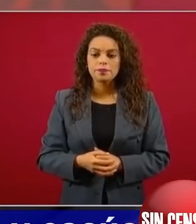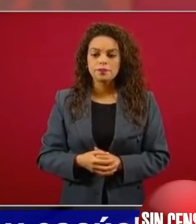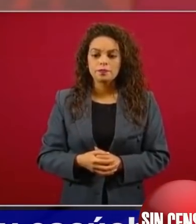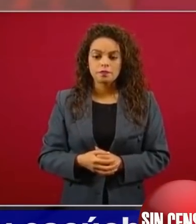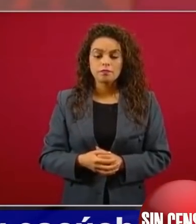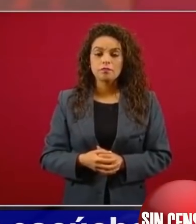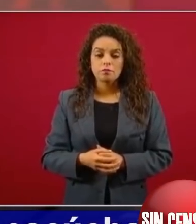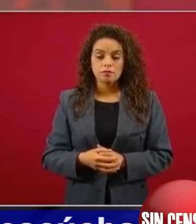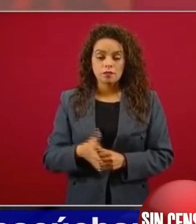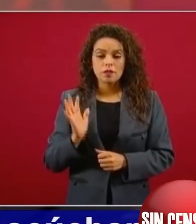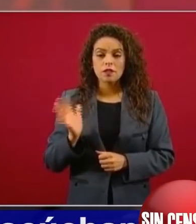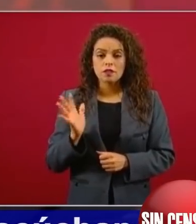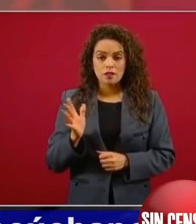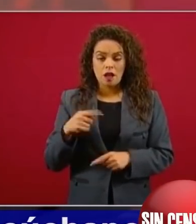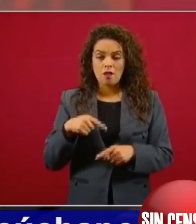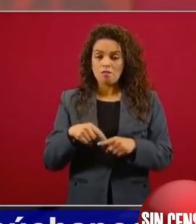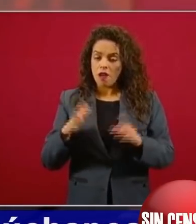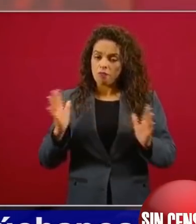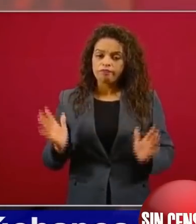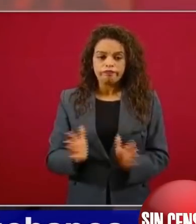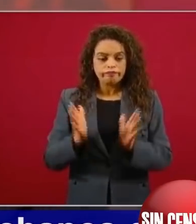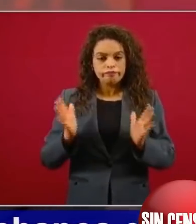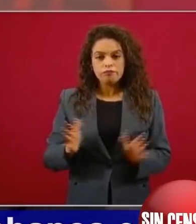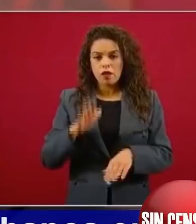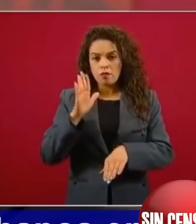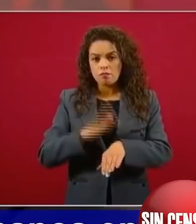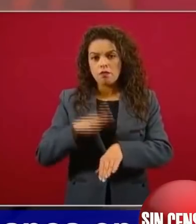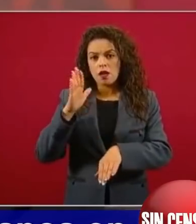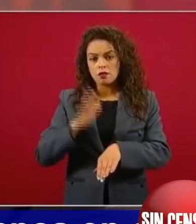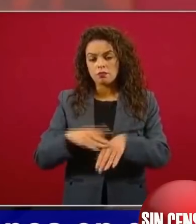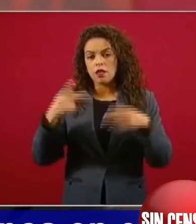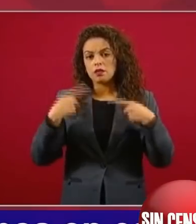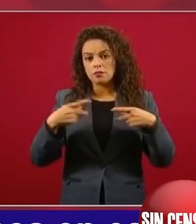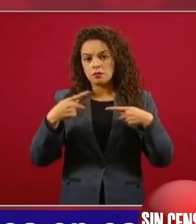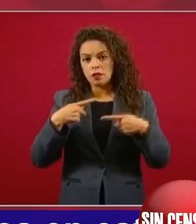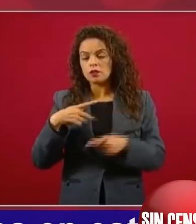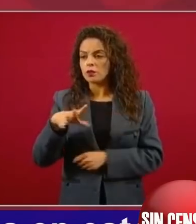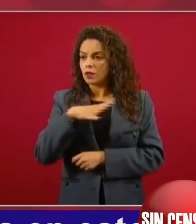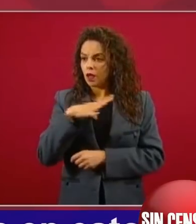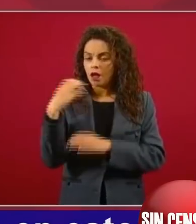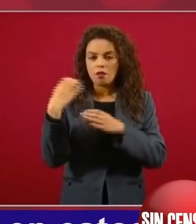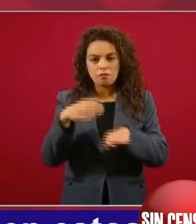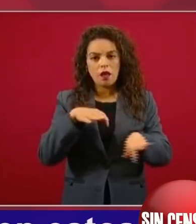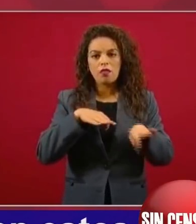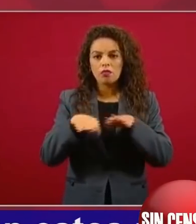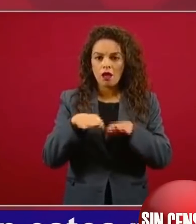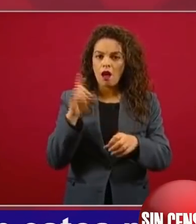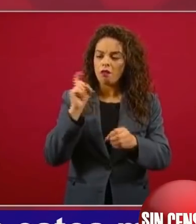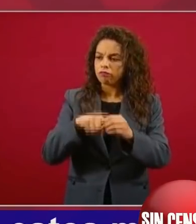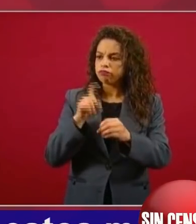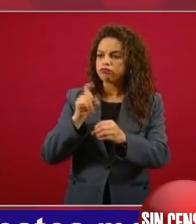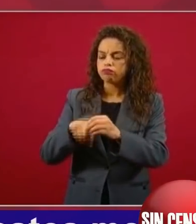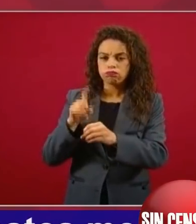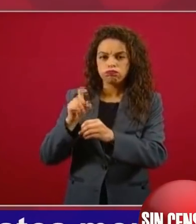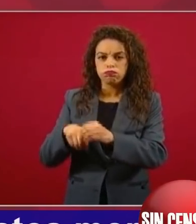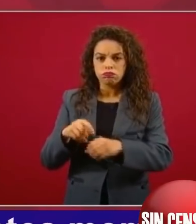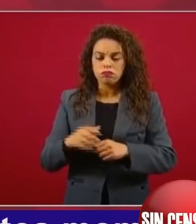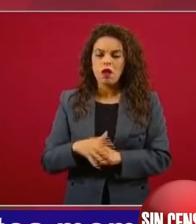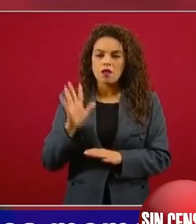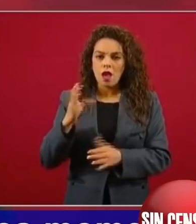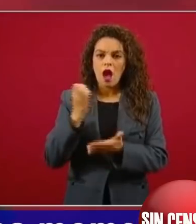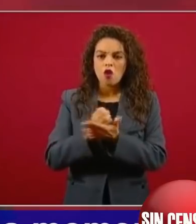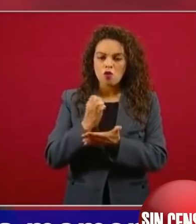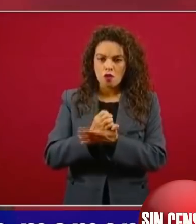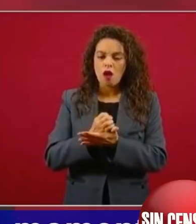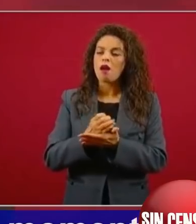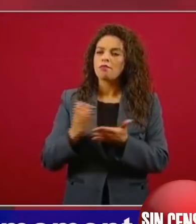impulsando la creación de empleos y se está reactivando la economía. Decirle a todos los mexicanos que